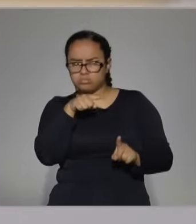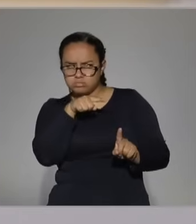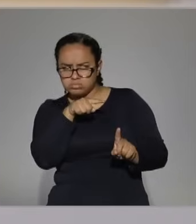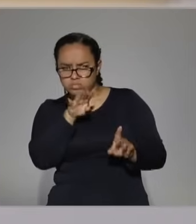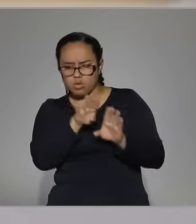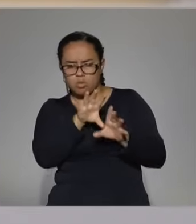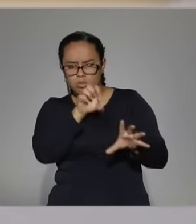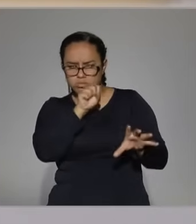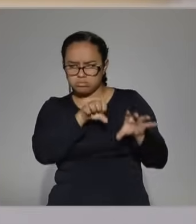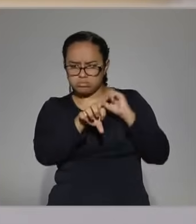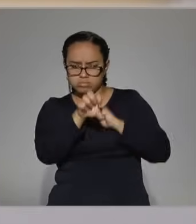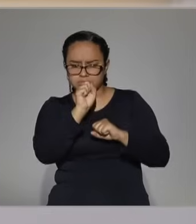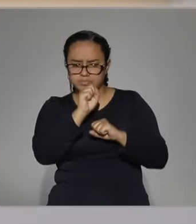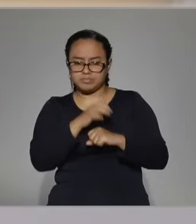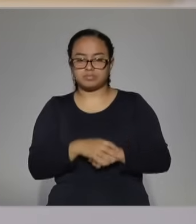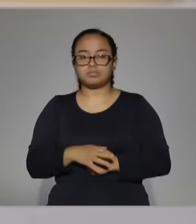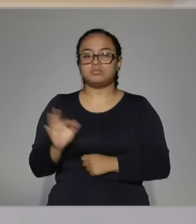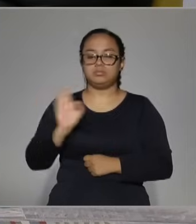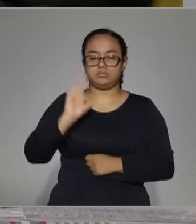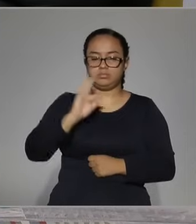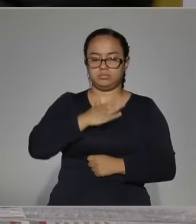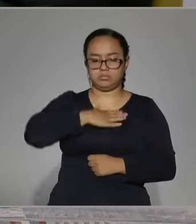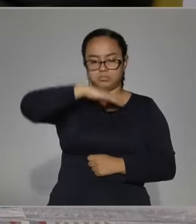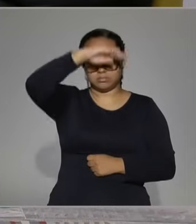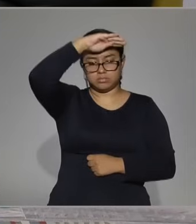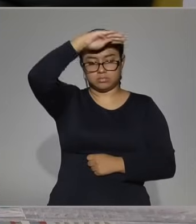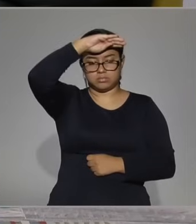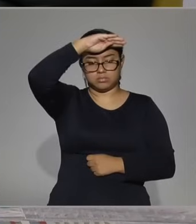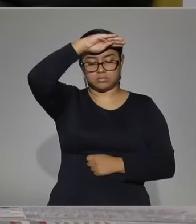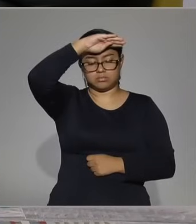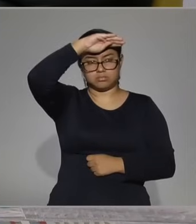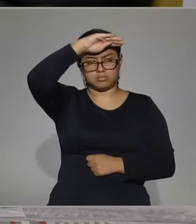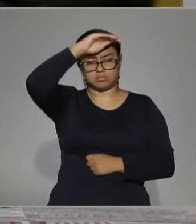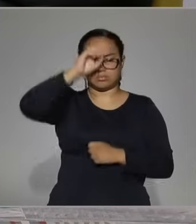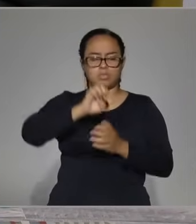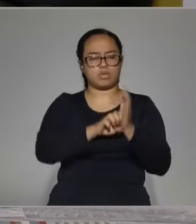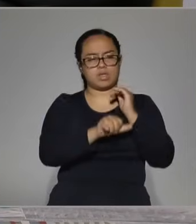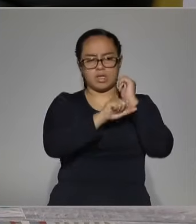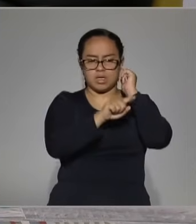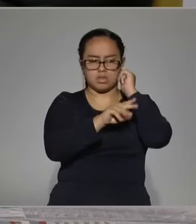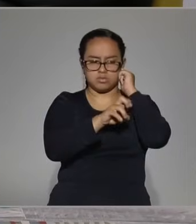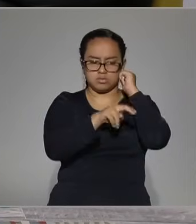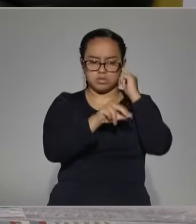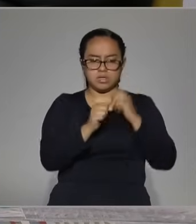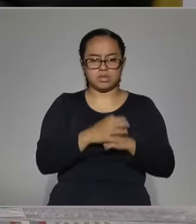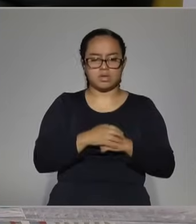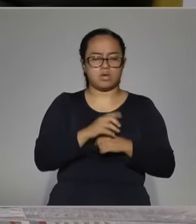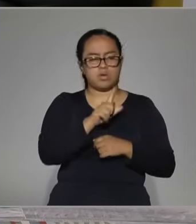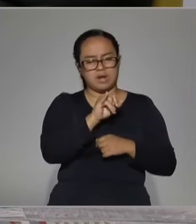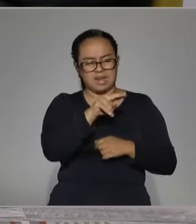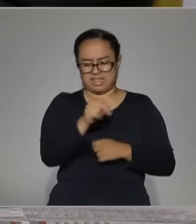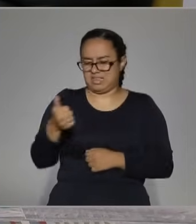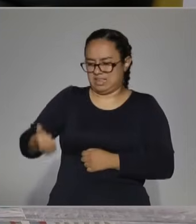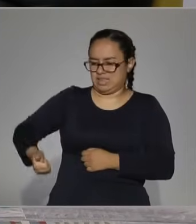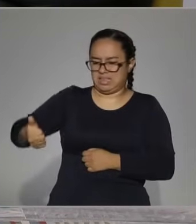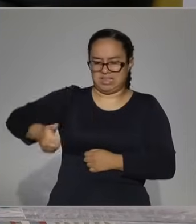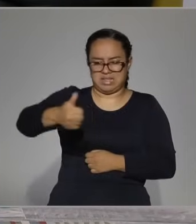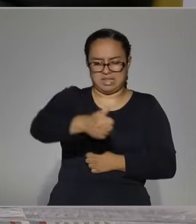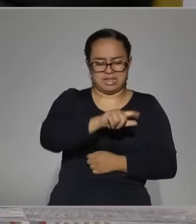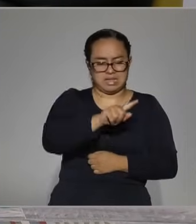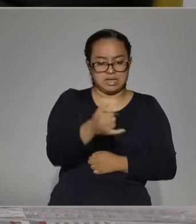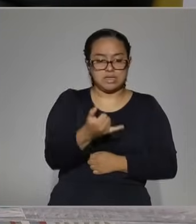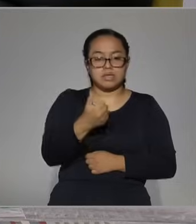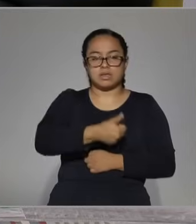cuenta? Si reflexionas, cómo Azucena, cómo Linda, cómo cada uno, cómo Leti,